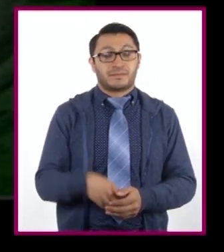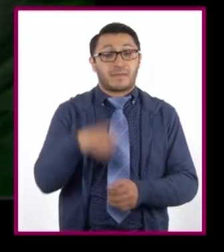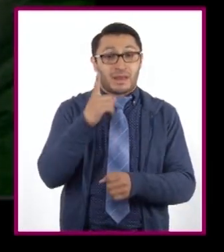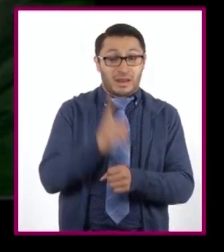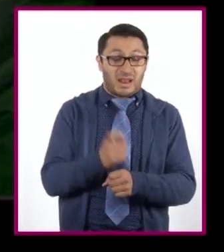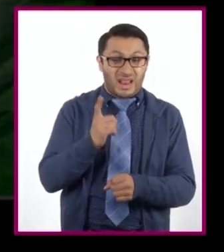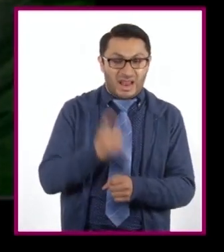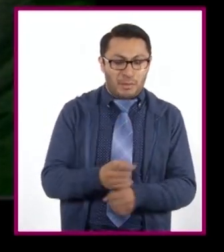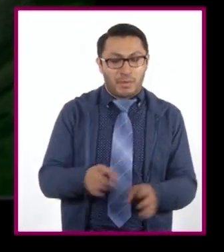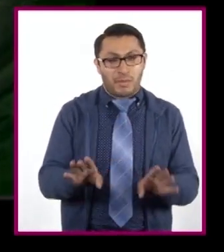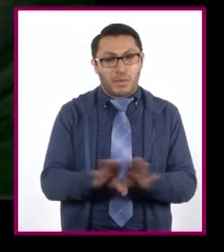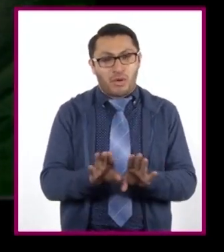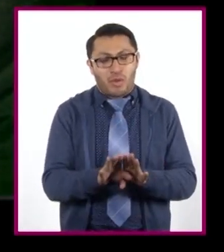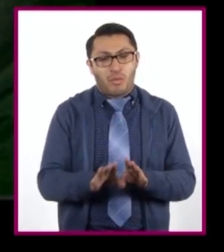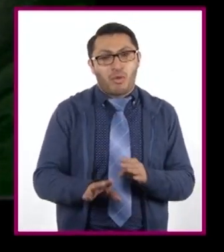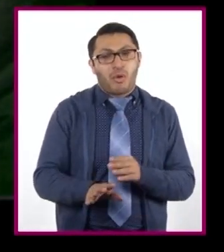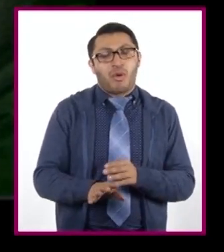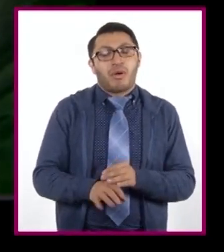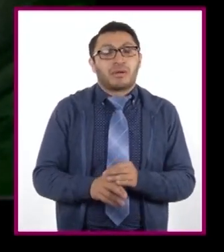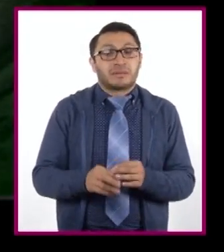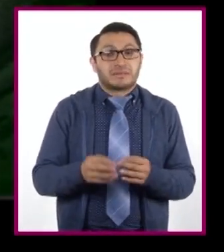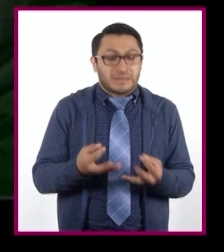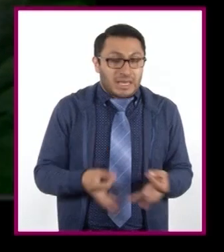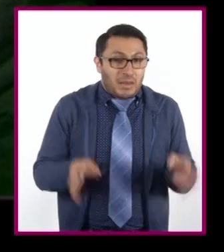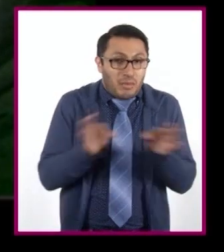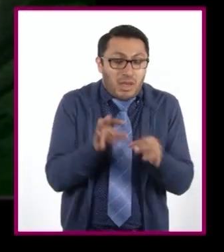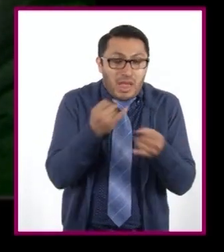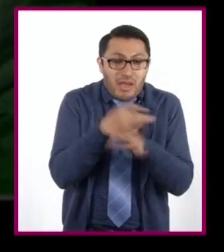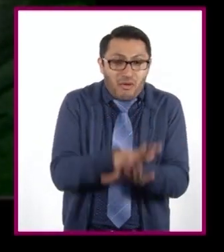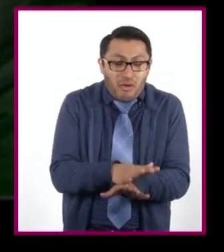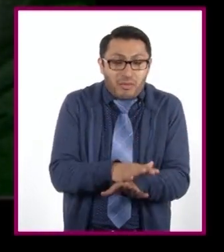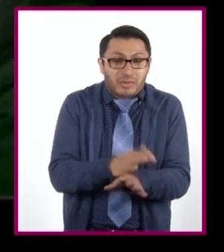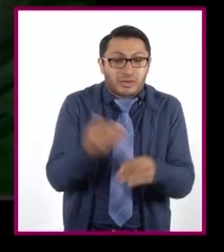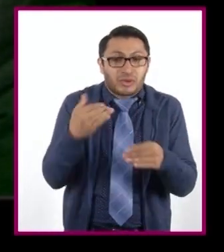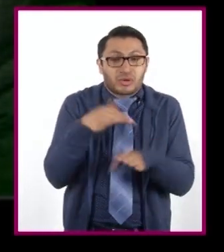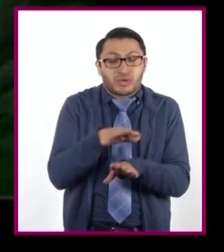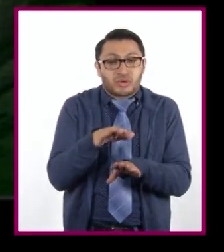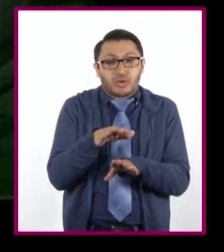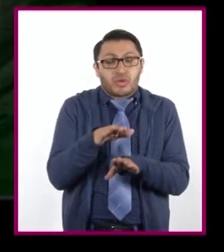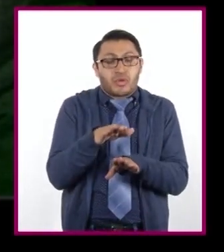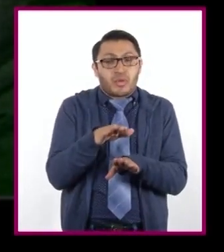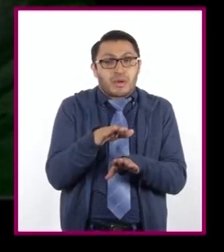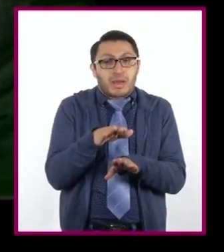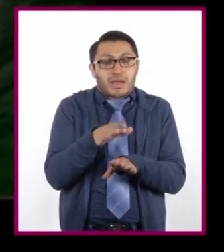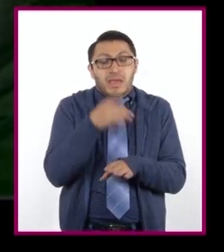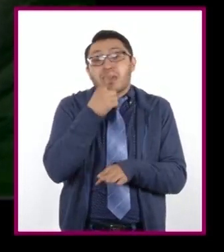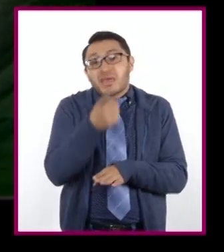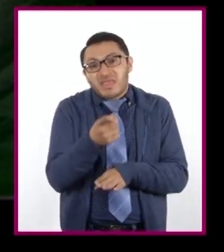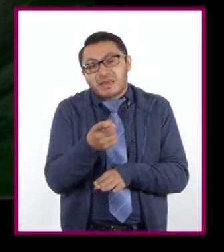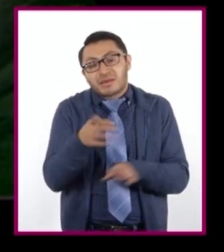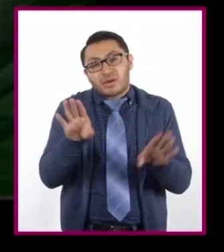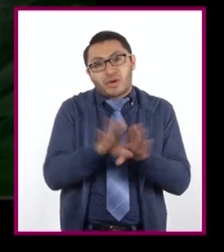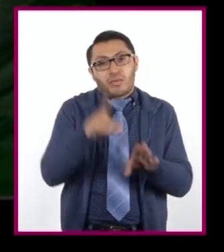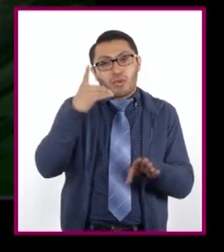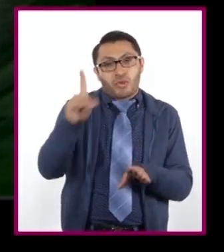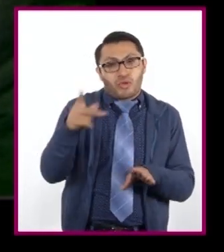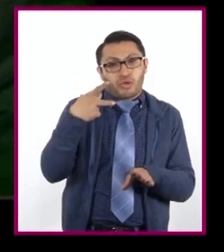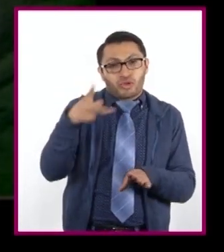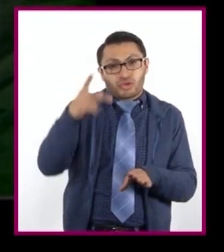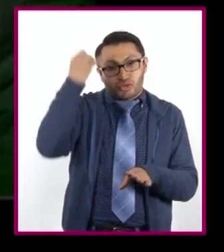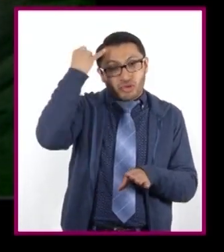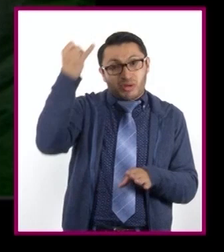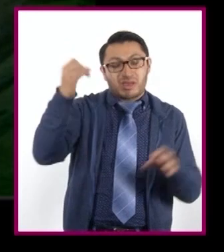deben tener una base sobre lo que dicen, es decir, tienen que ir con un punto de vista claro sobre lo que quieren